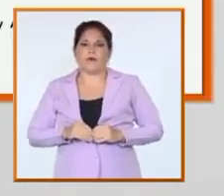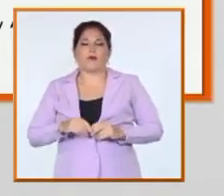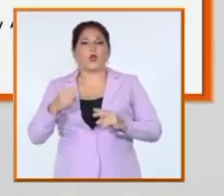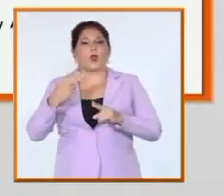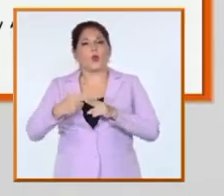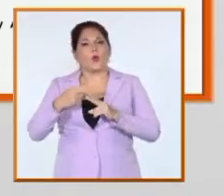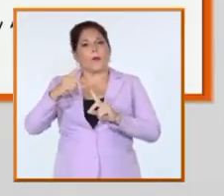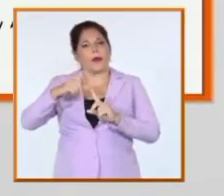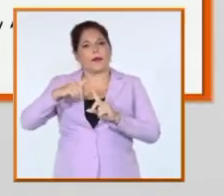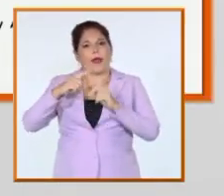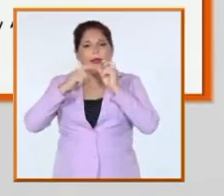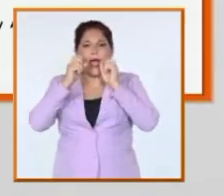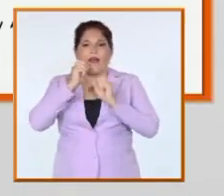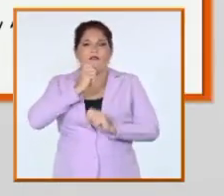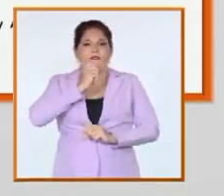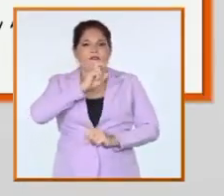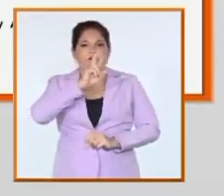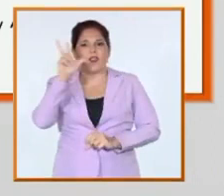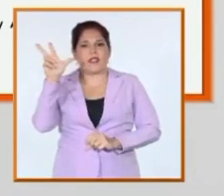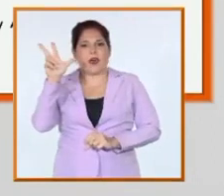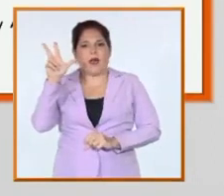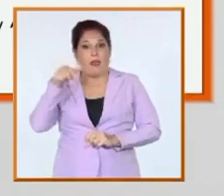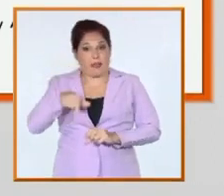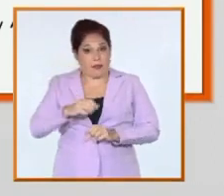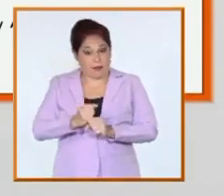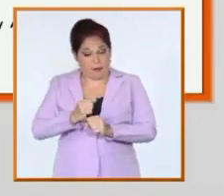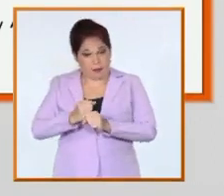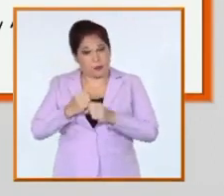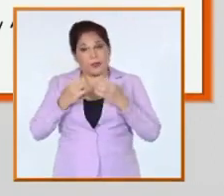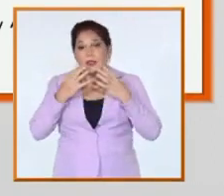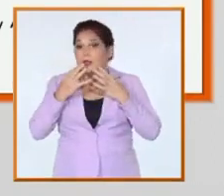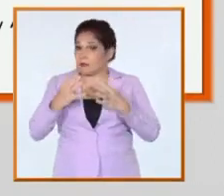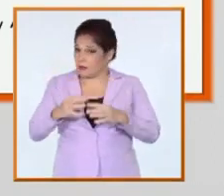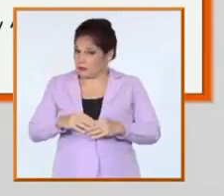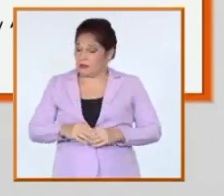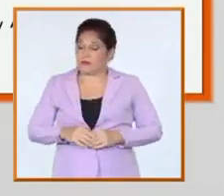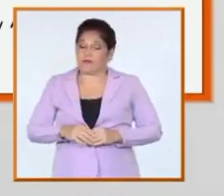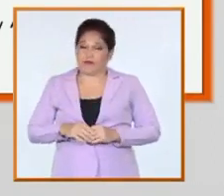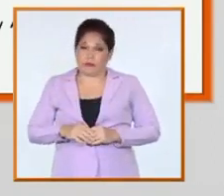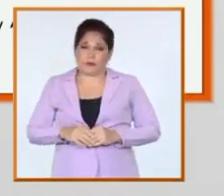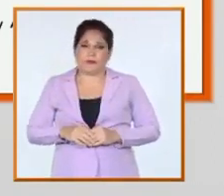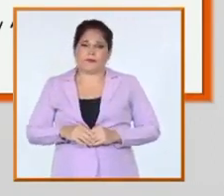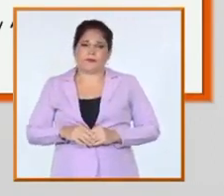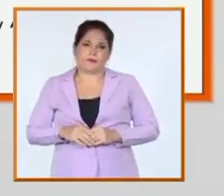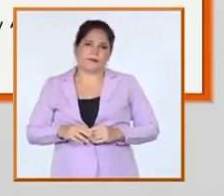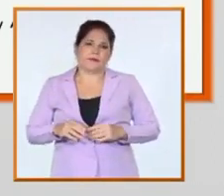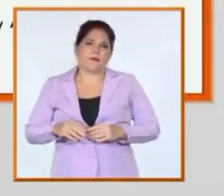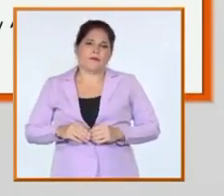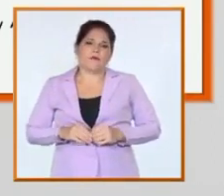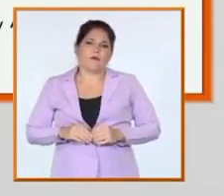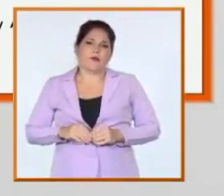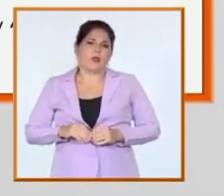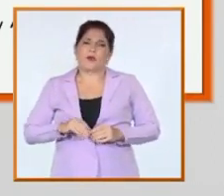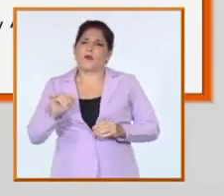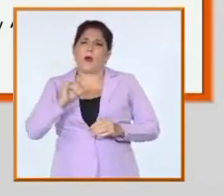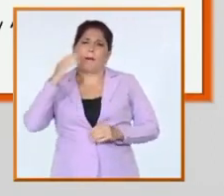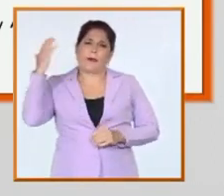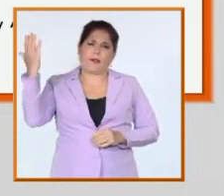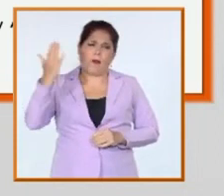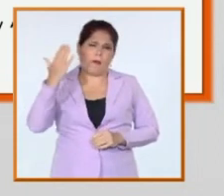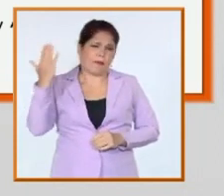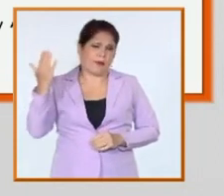que una labor importante y bueno Y es el tema de lo que tenemos que ver con todo lo que es medio ambiente